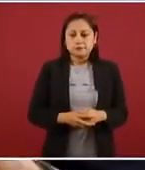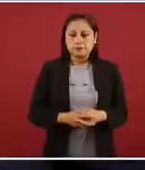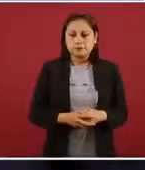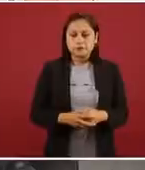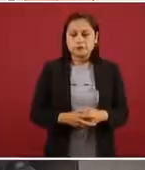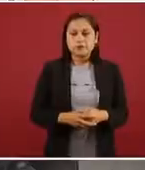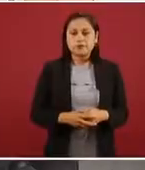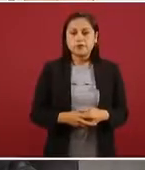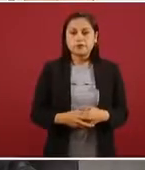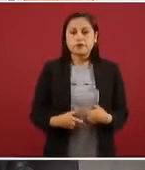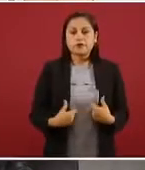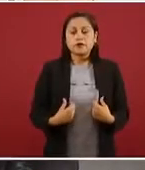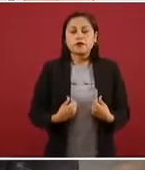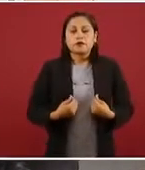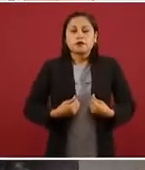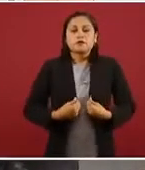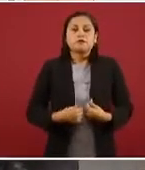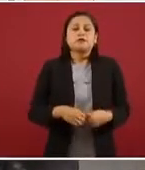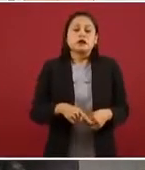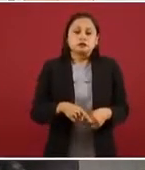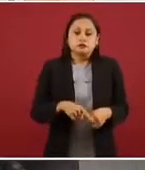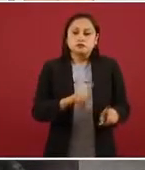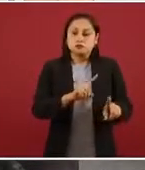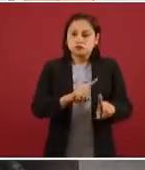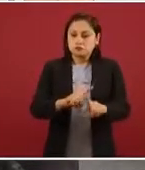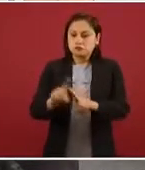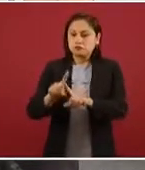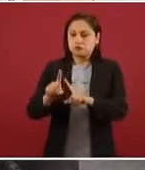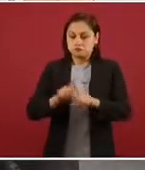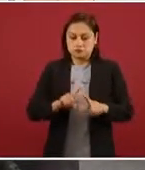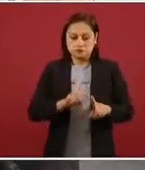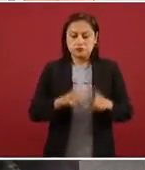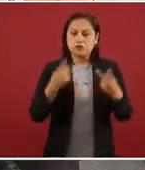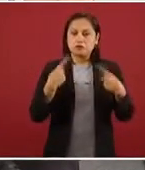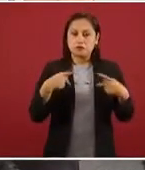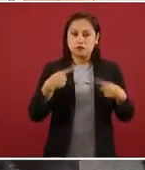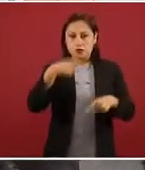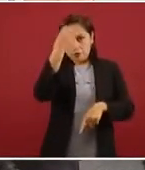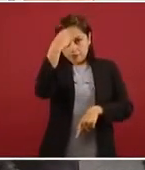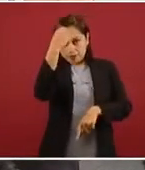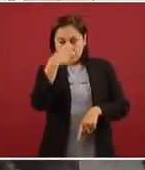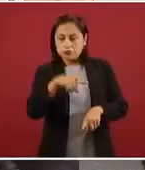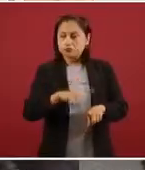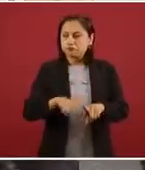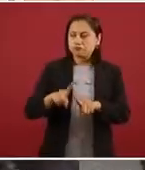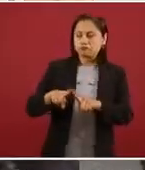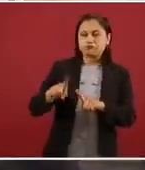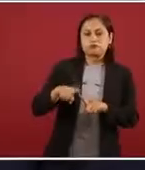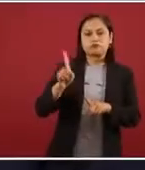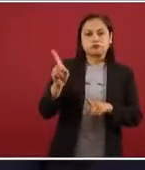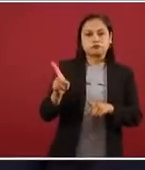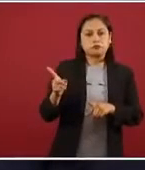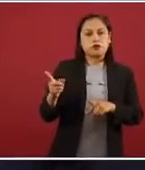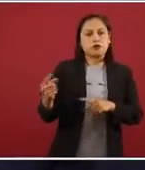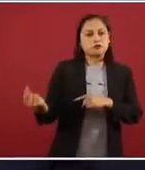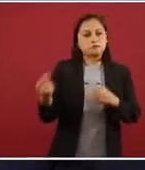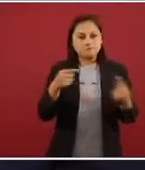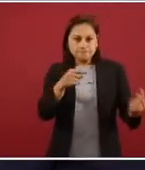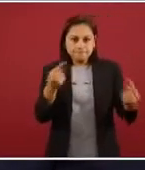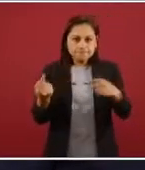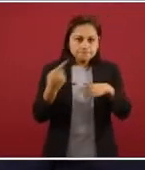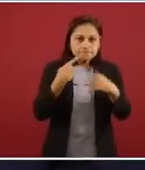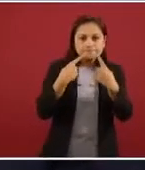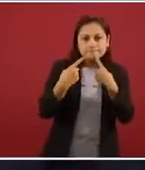Y hay diferencias, pues, hay cuestionamientos. En el otro caso, por ejemplo,